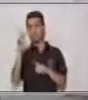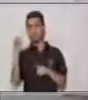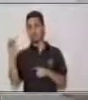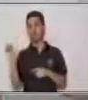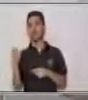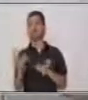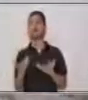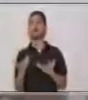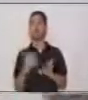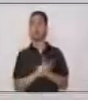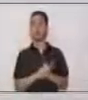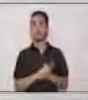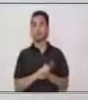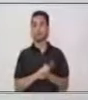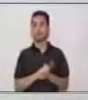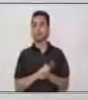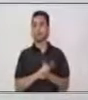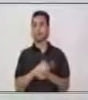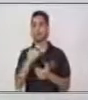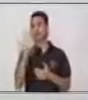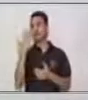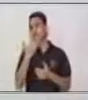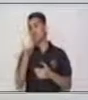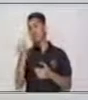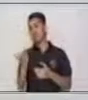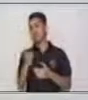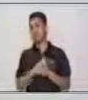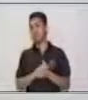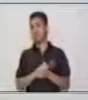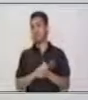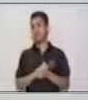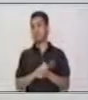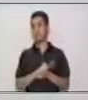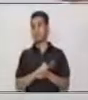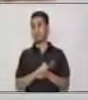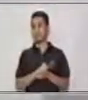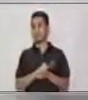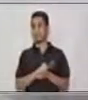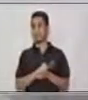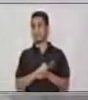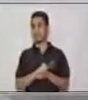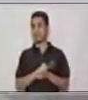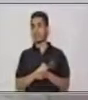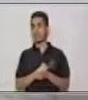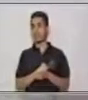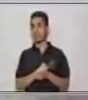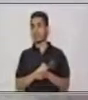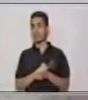da? Esta es muy fácil, ¿verdad? 20 por 100,